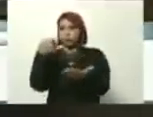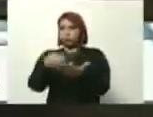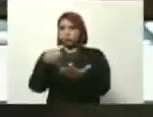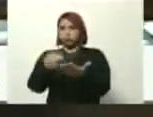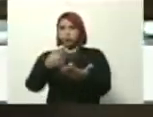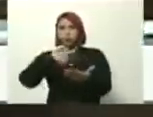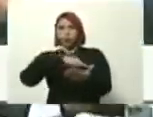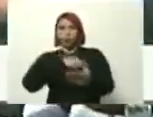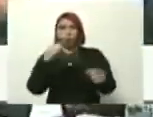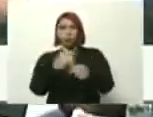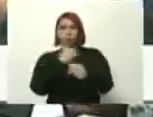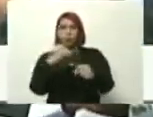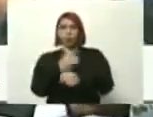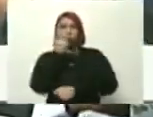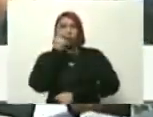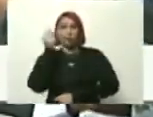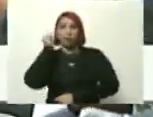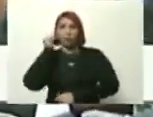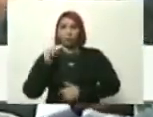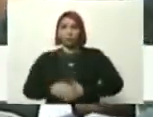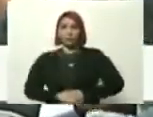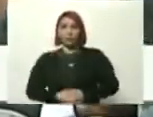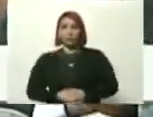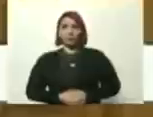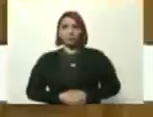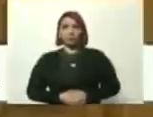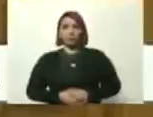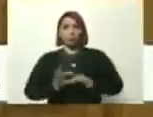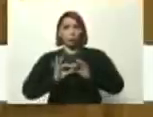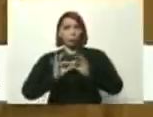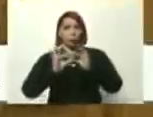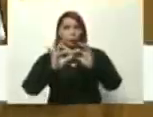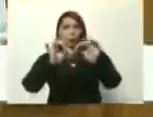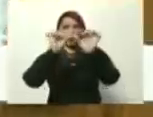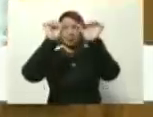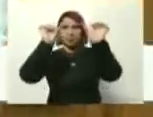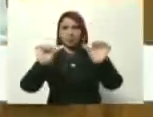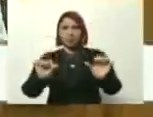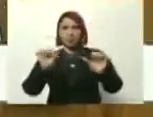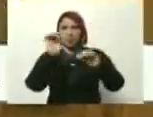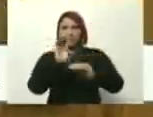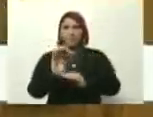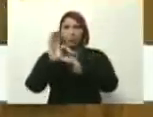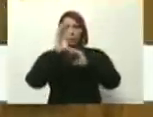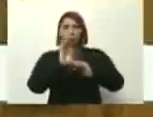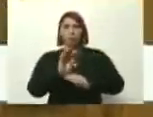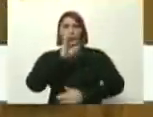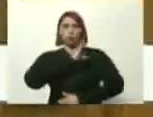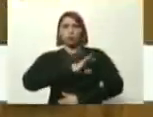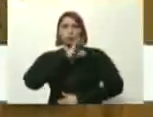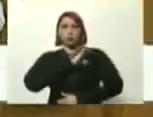nuestros trabajadores, para nuestras trabajadoras, para consolidar el sistema de protección social,